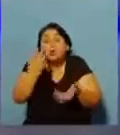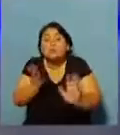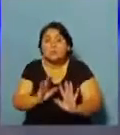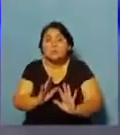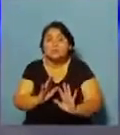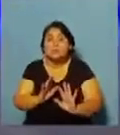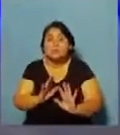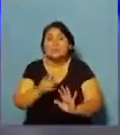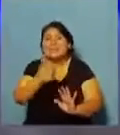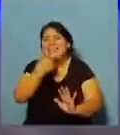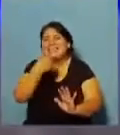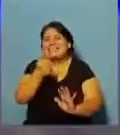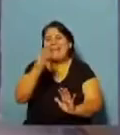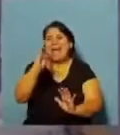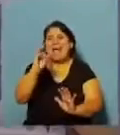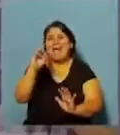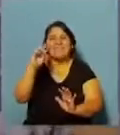de Sabrina Galván, el informe.